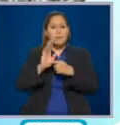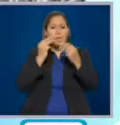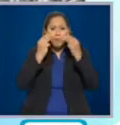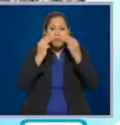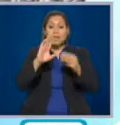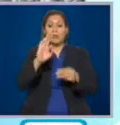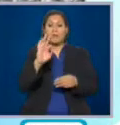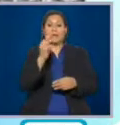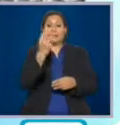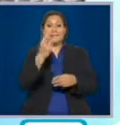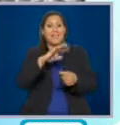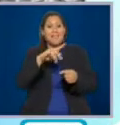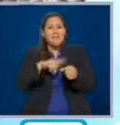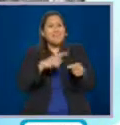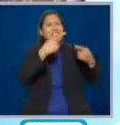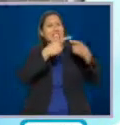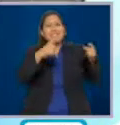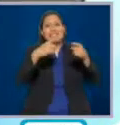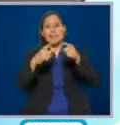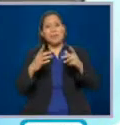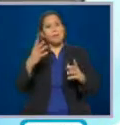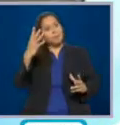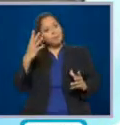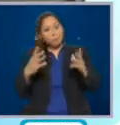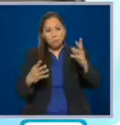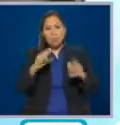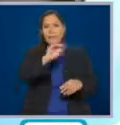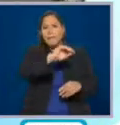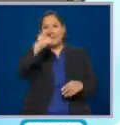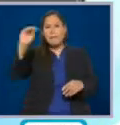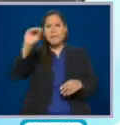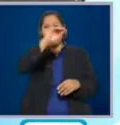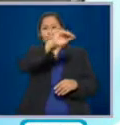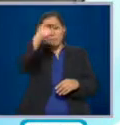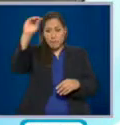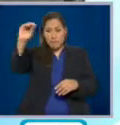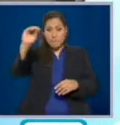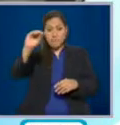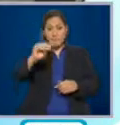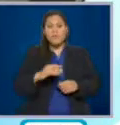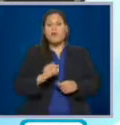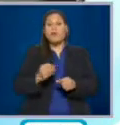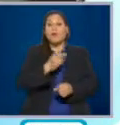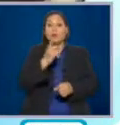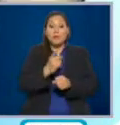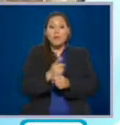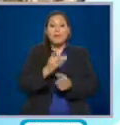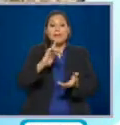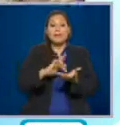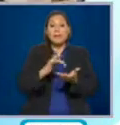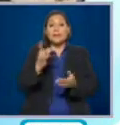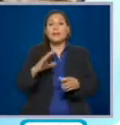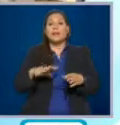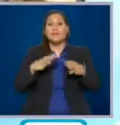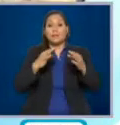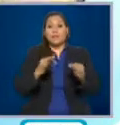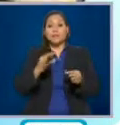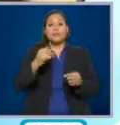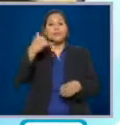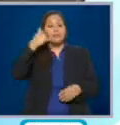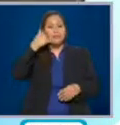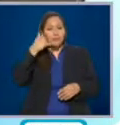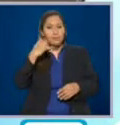43 bestias moviéndose por el mundo, entonces la oportunidad también la tuvimos gracias al apoyo de Fundación Telefónica,